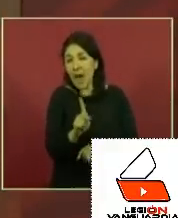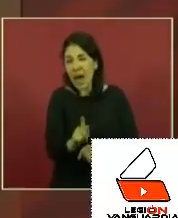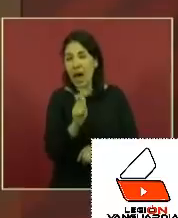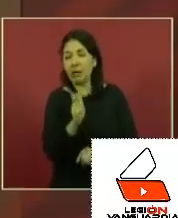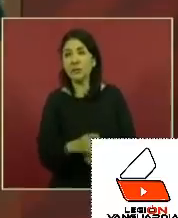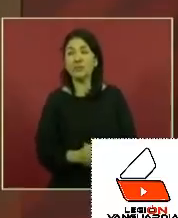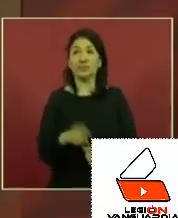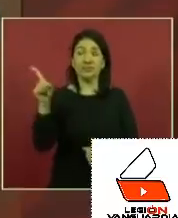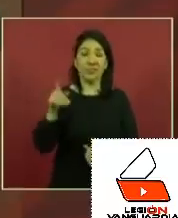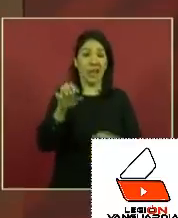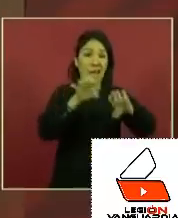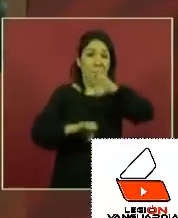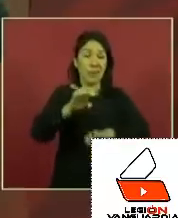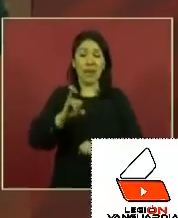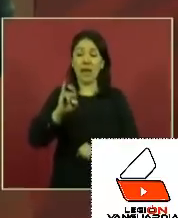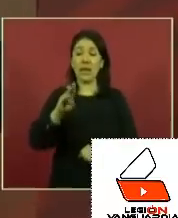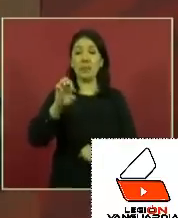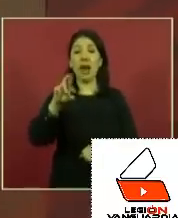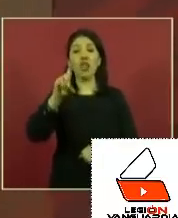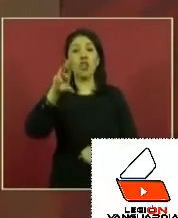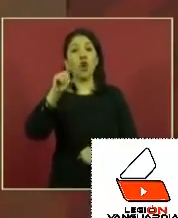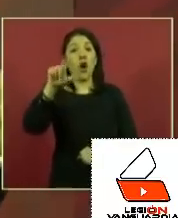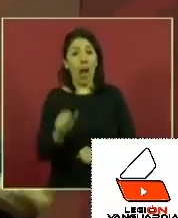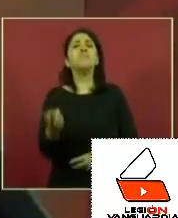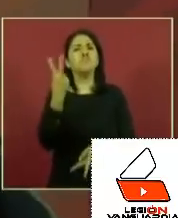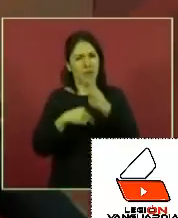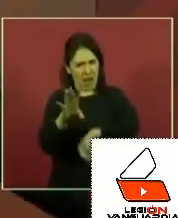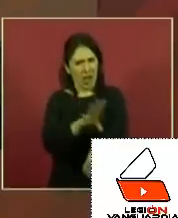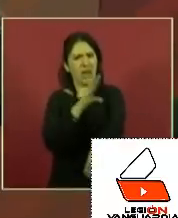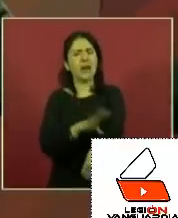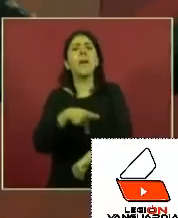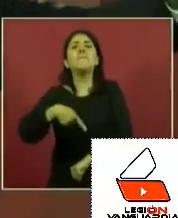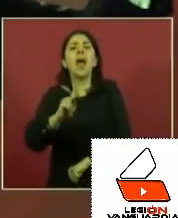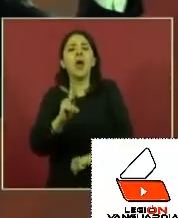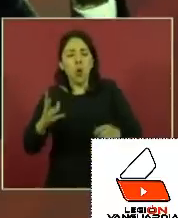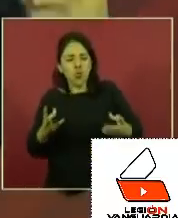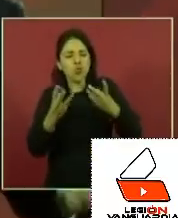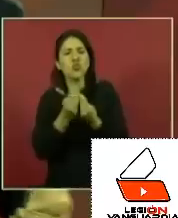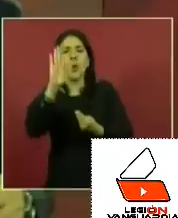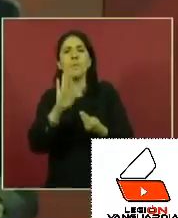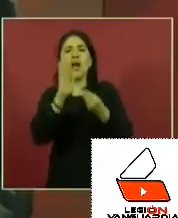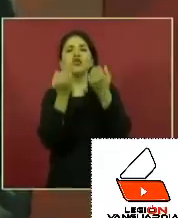Iberdrola produce energía pero al mismo tiempo forma una sociedad